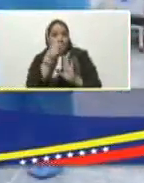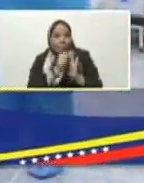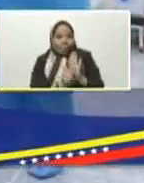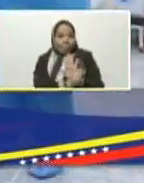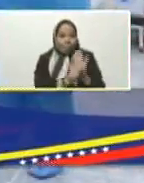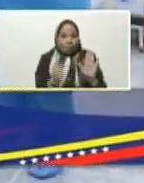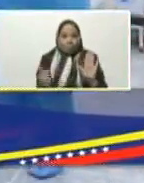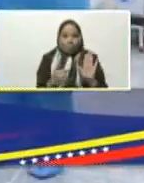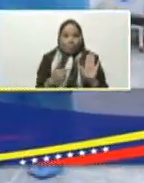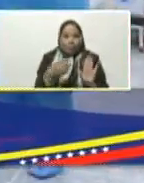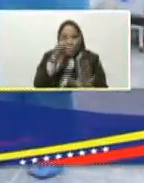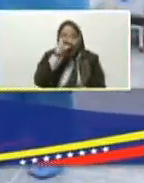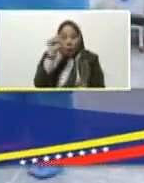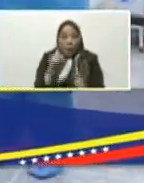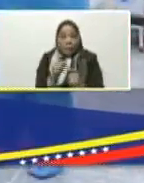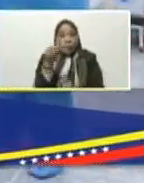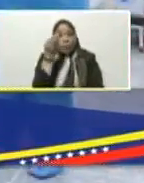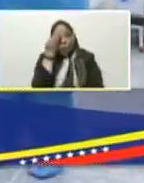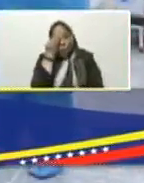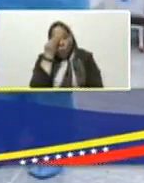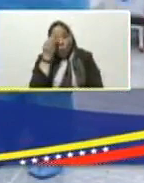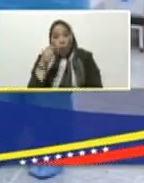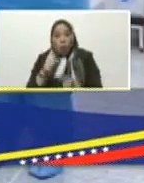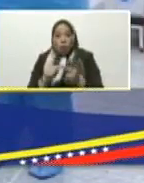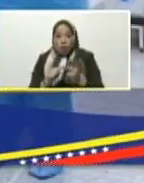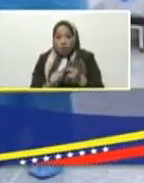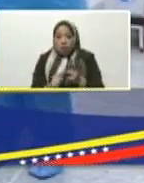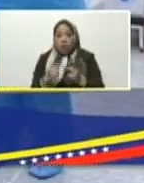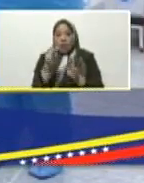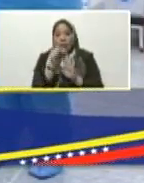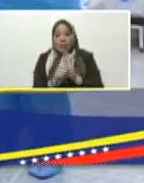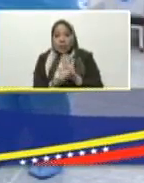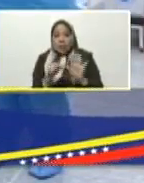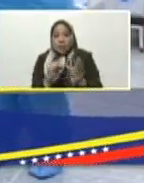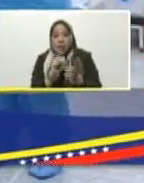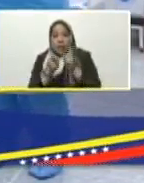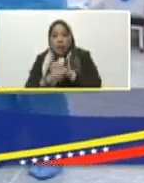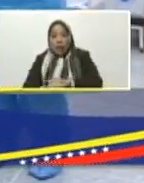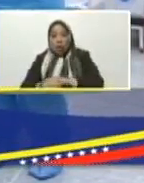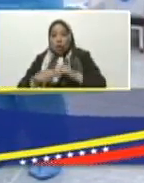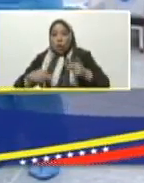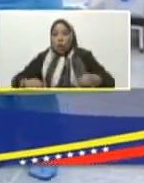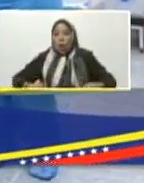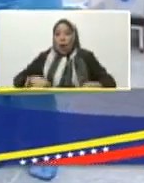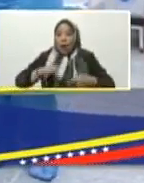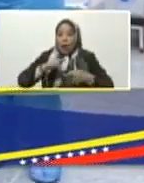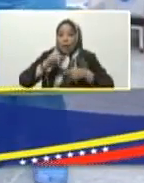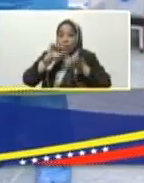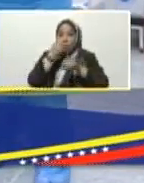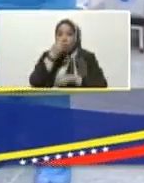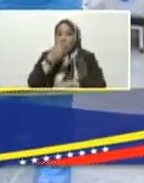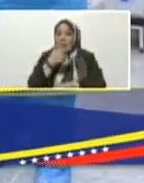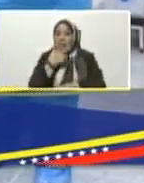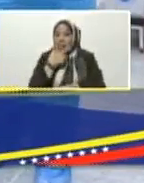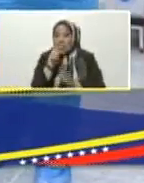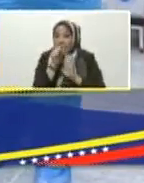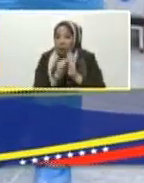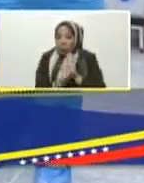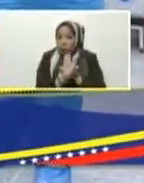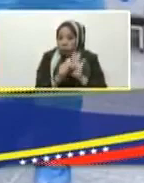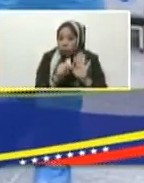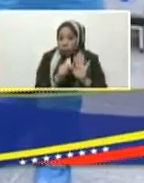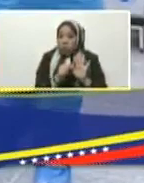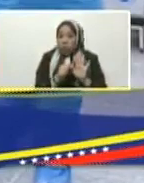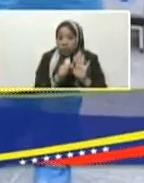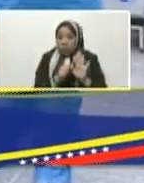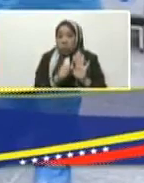otorrinolaringología, oftalmología, odontología, cirugía plástica, y estamos en unos proyectos, ¿verdad?, también involucrados con lo que